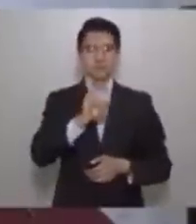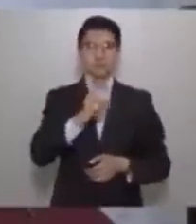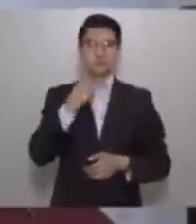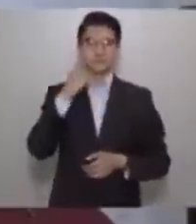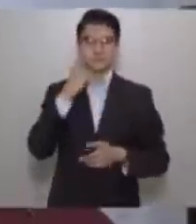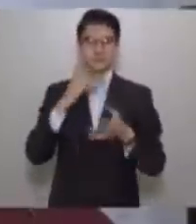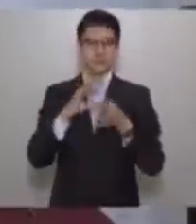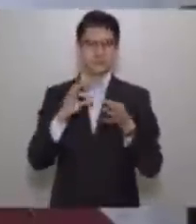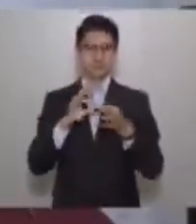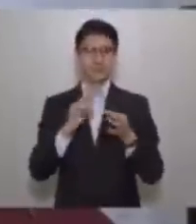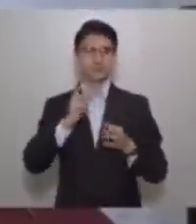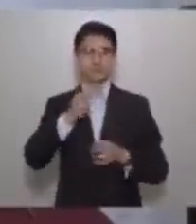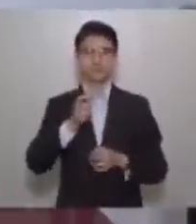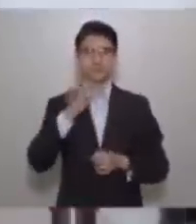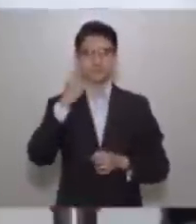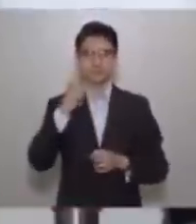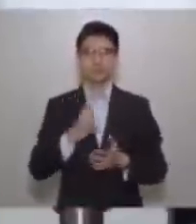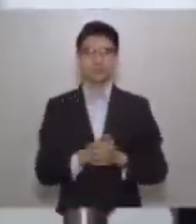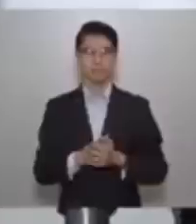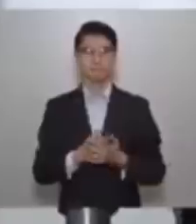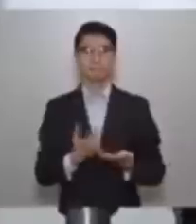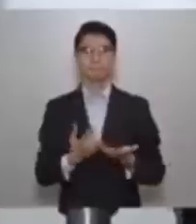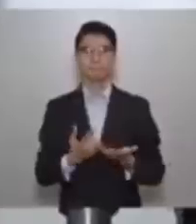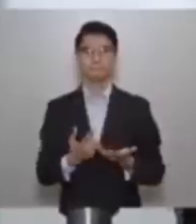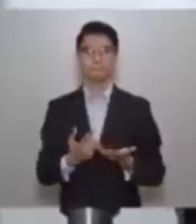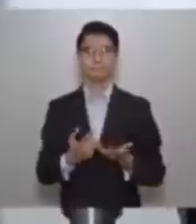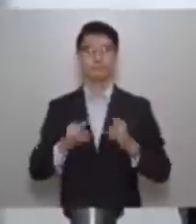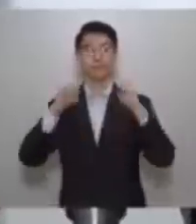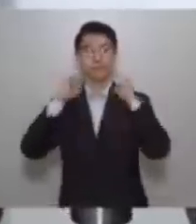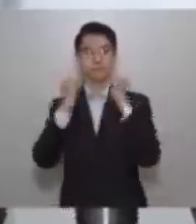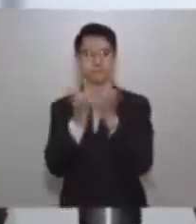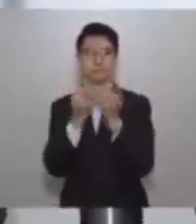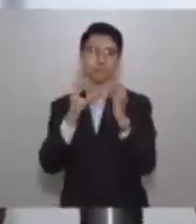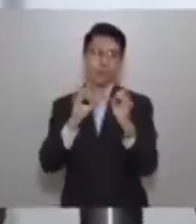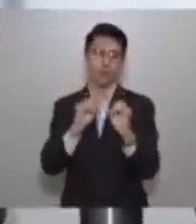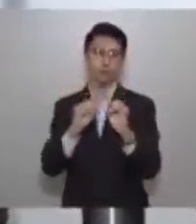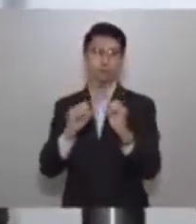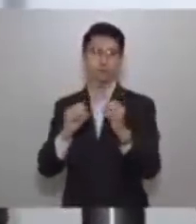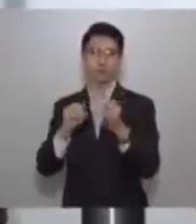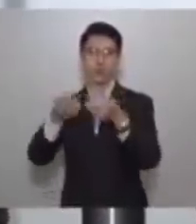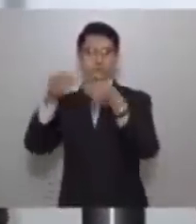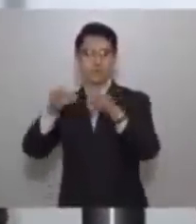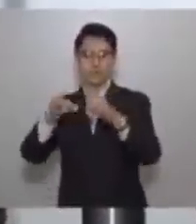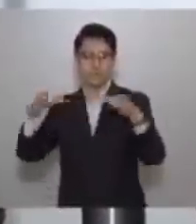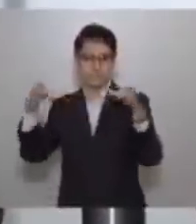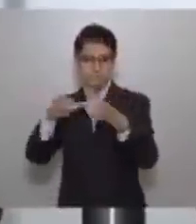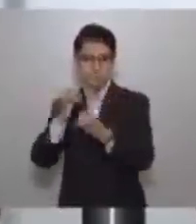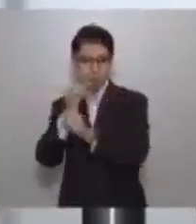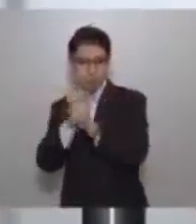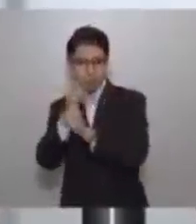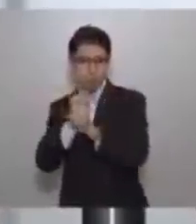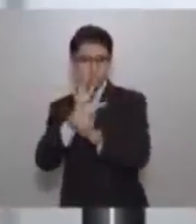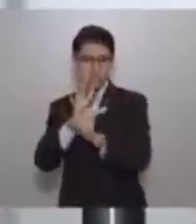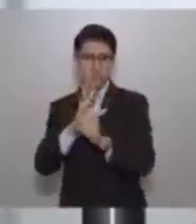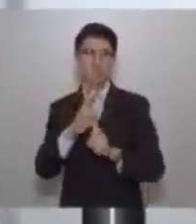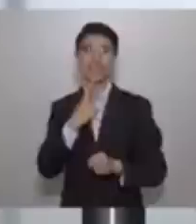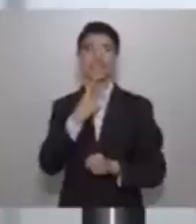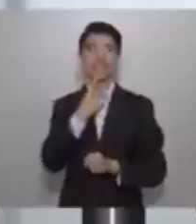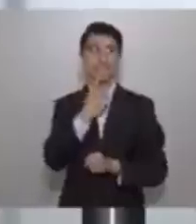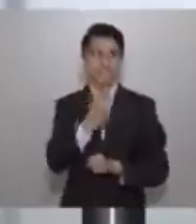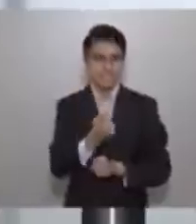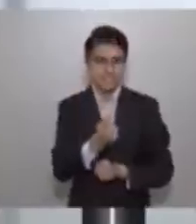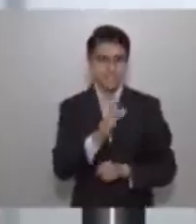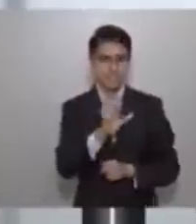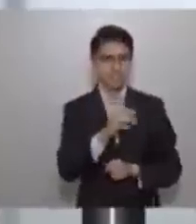investigadora ha hecho lo propio para tomar en consideración si existe o no un vínculo entre la